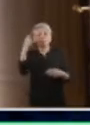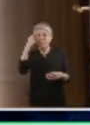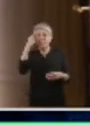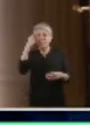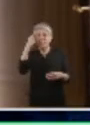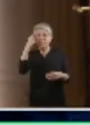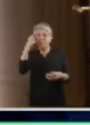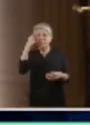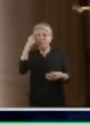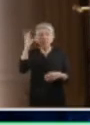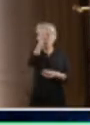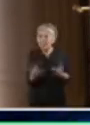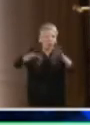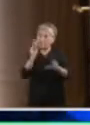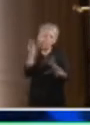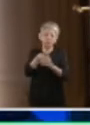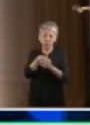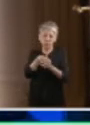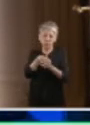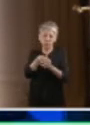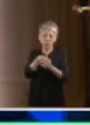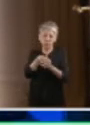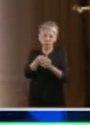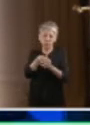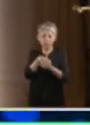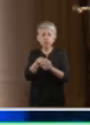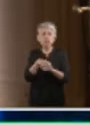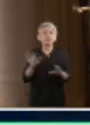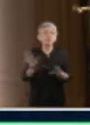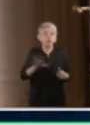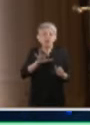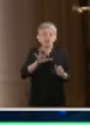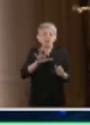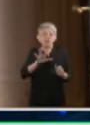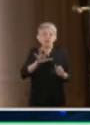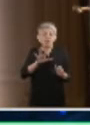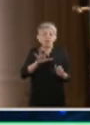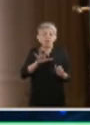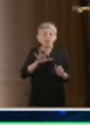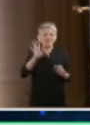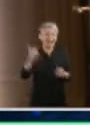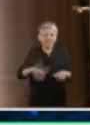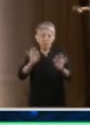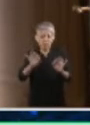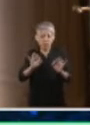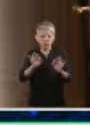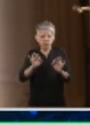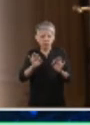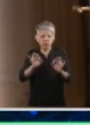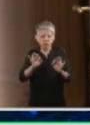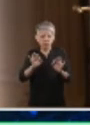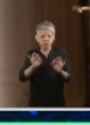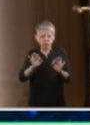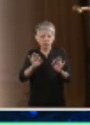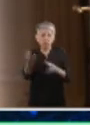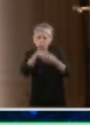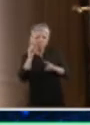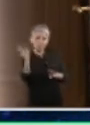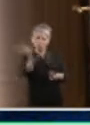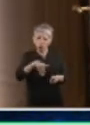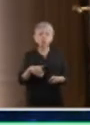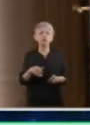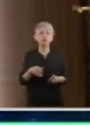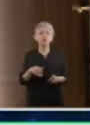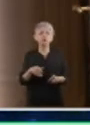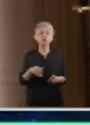el 2023 es realizar una gestión desde el punto de vista económico que